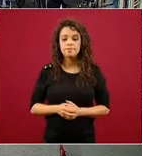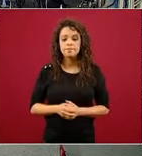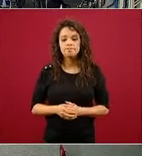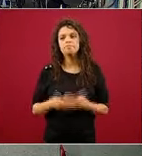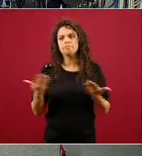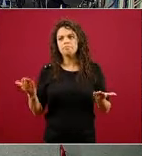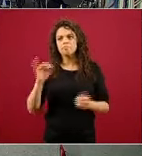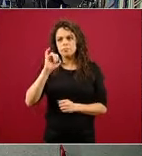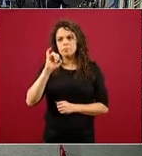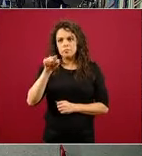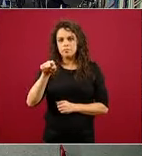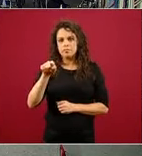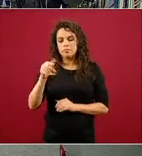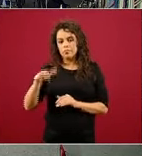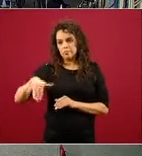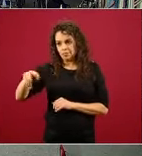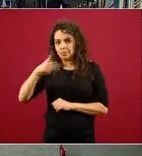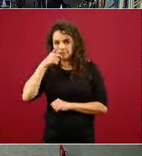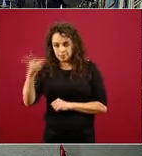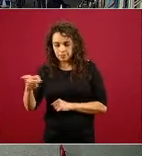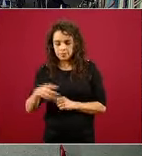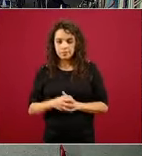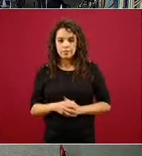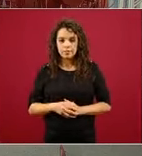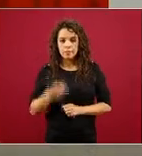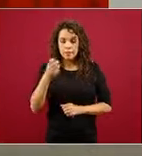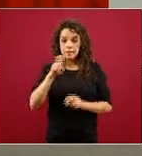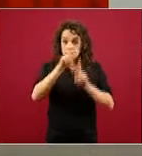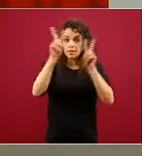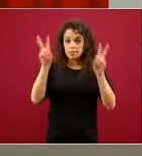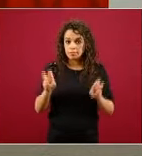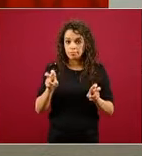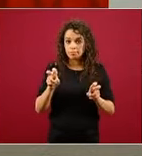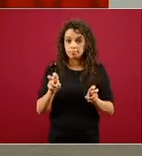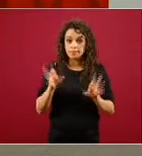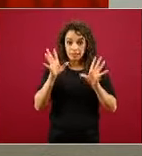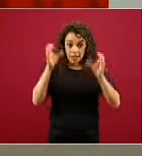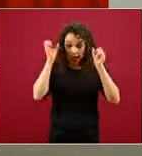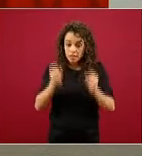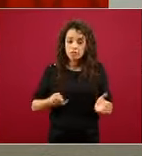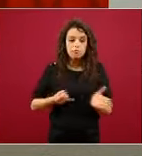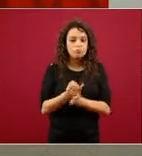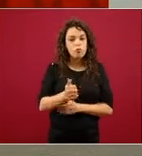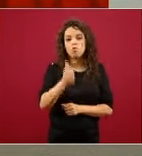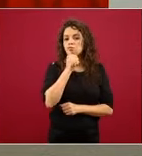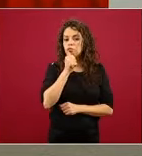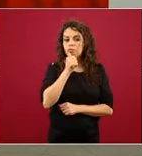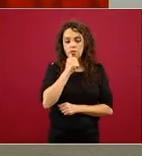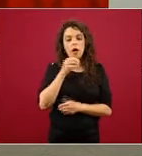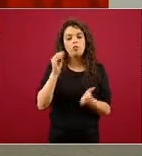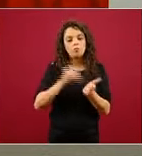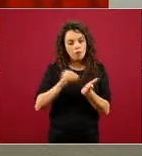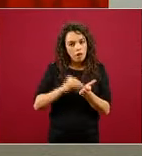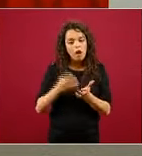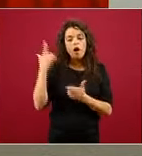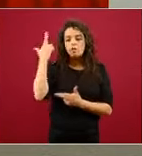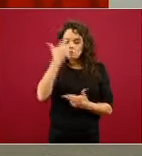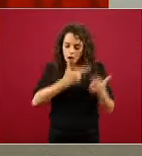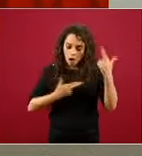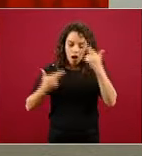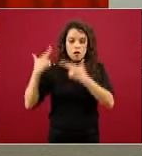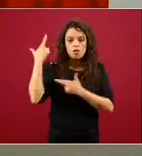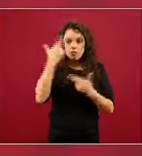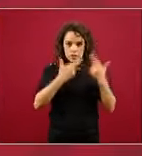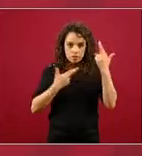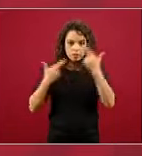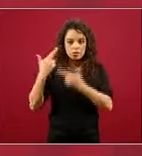lo comentó al principio, es un tema que todavía está en revisión. Lo que se procedió en su momento a publicar y de